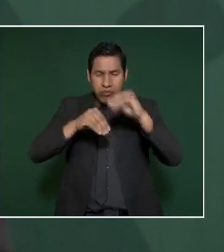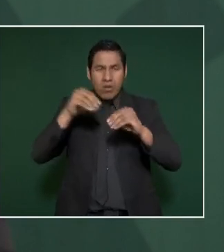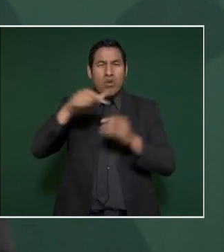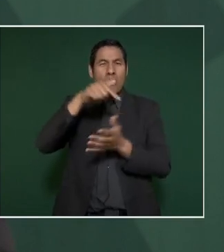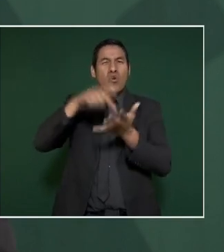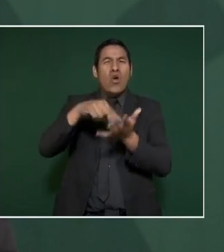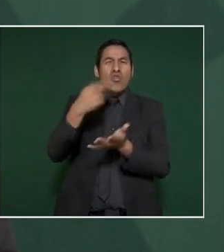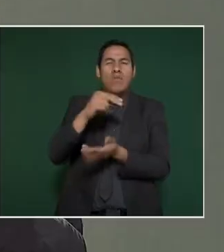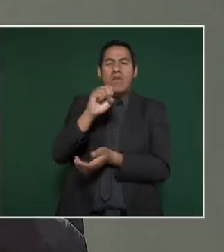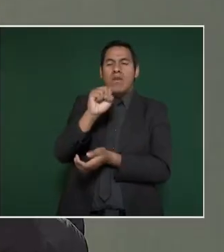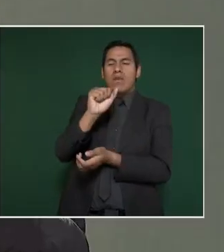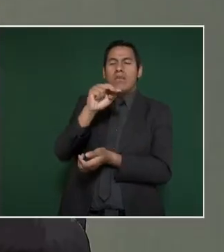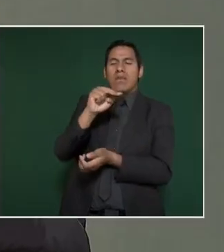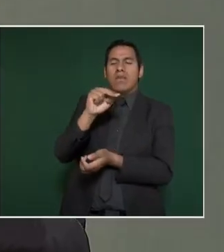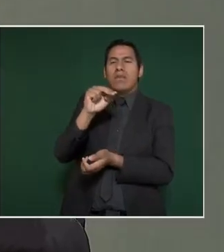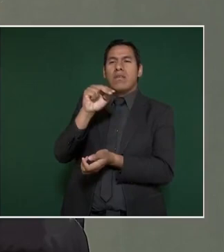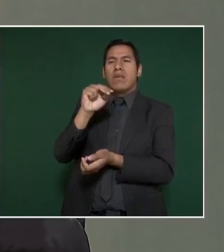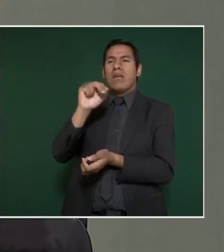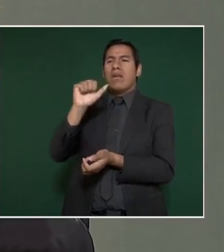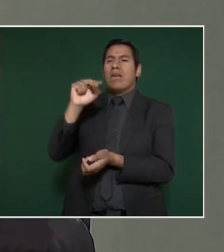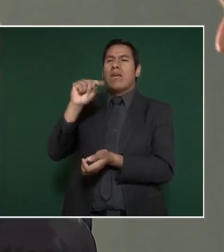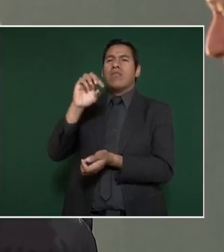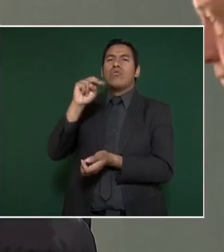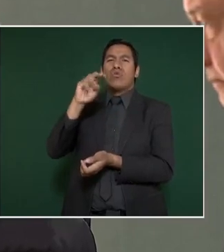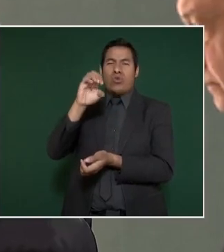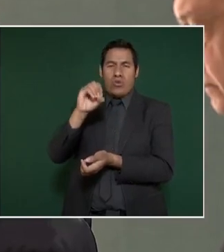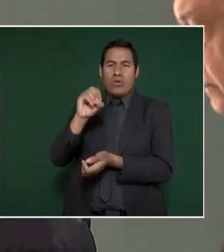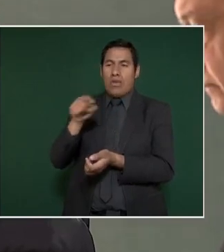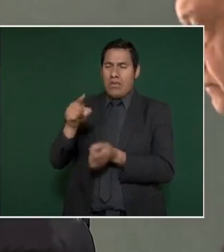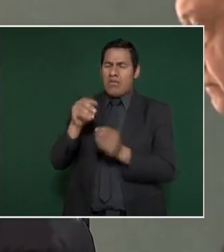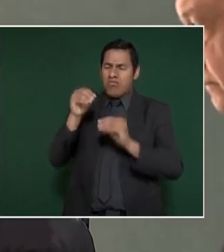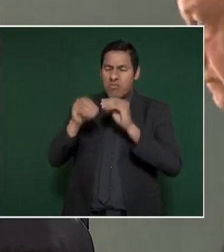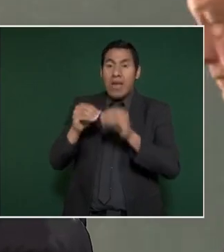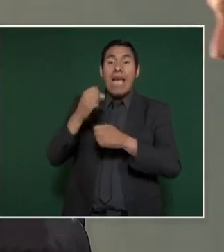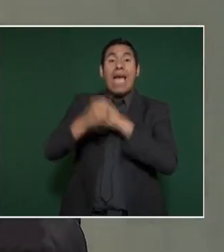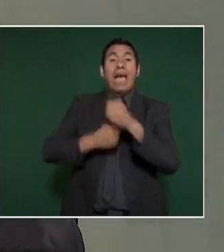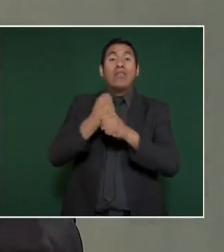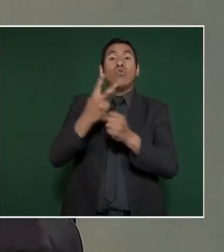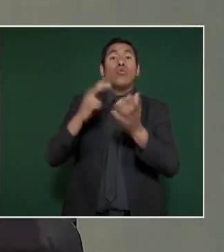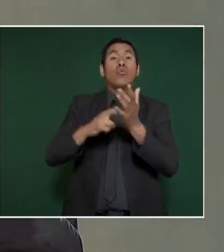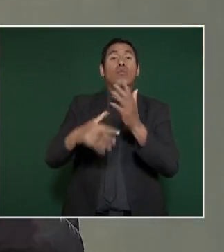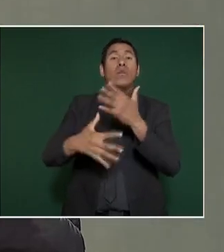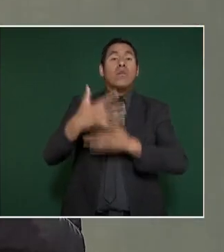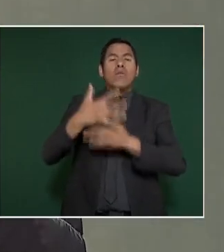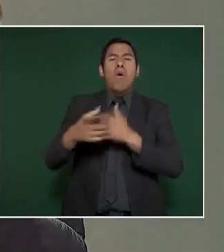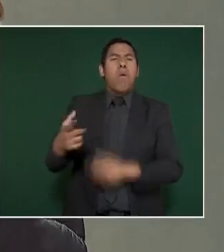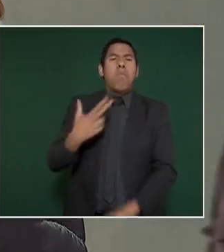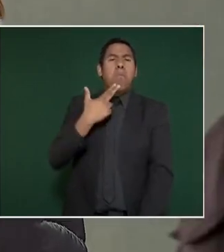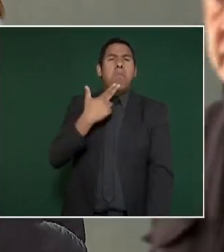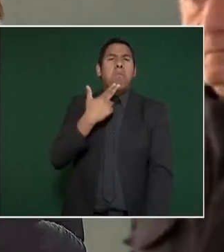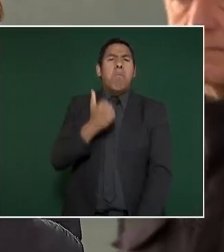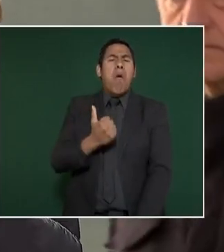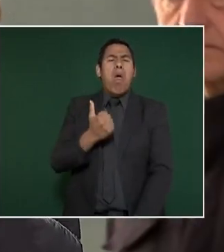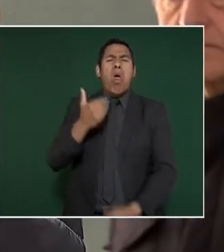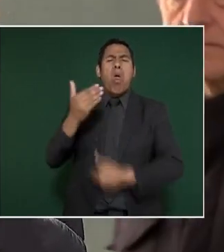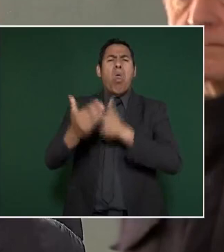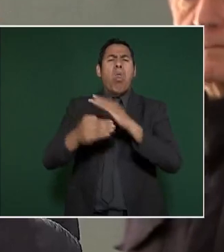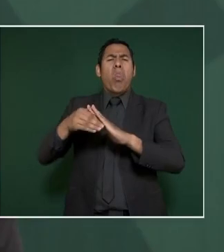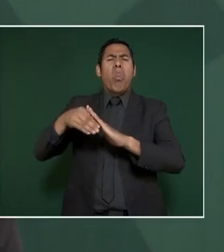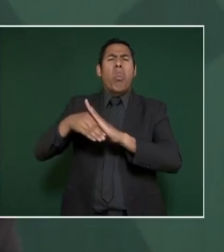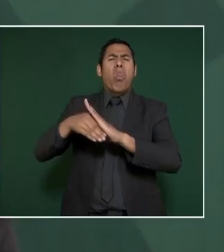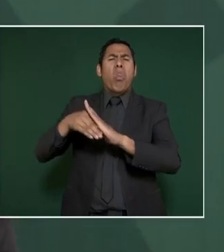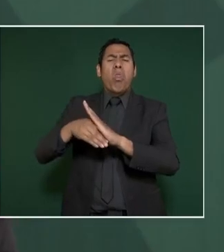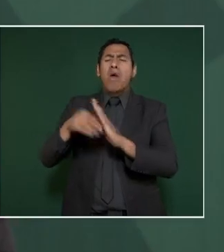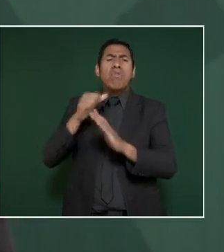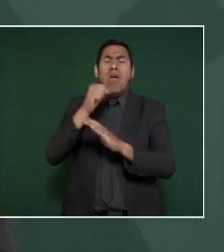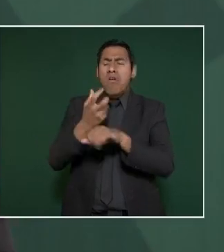de los buenos es una planta de tratamiento que aproximadamente desde el 2015 dejó de funcionar como debía se fue deteriorando no se le